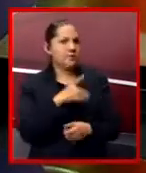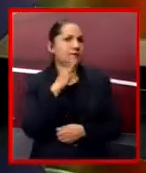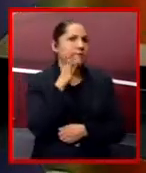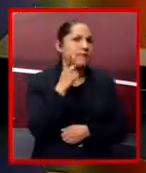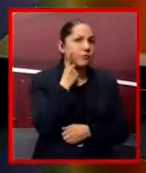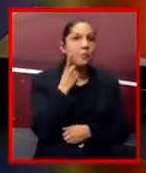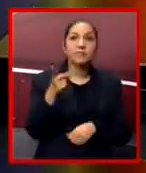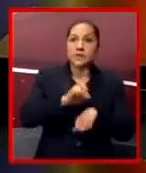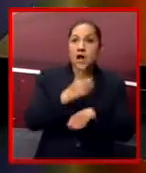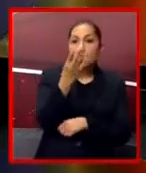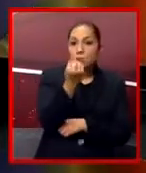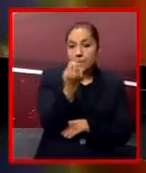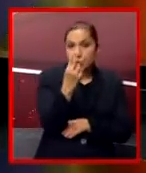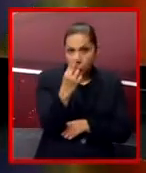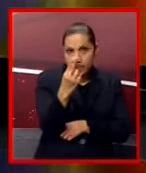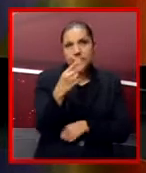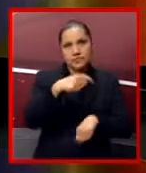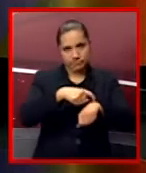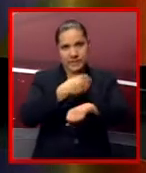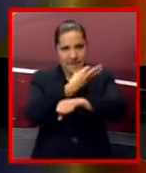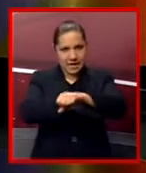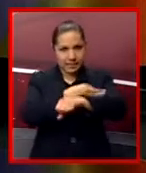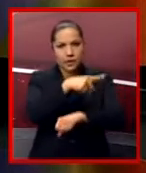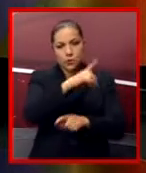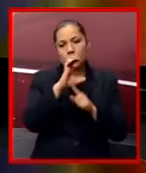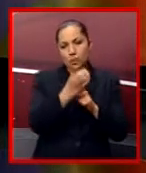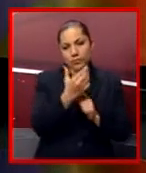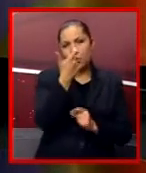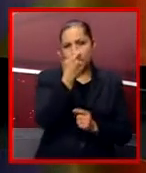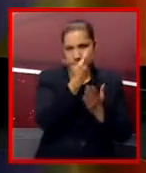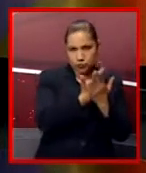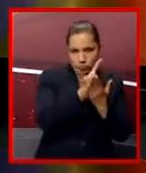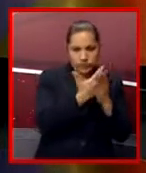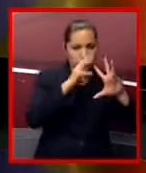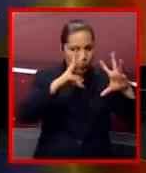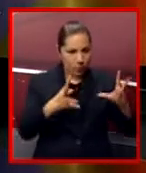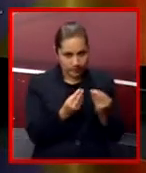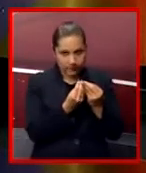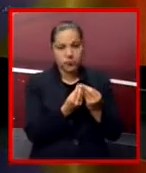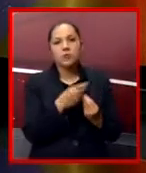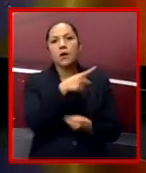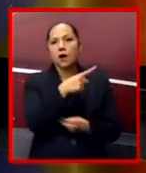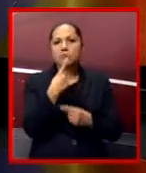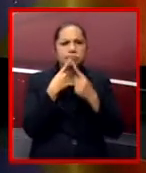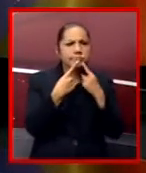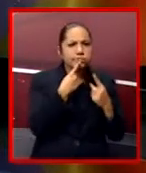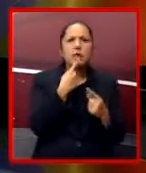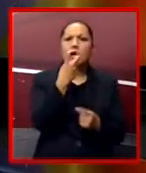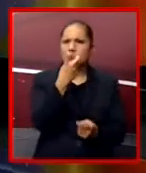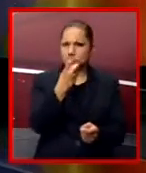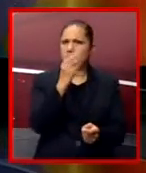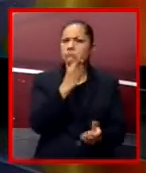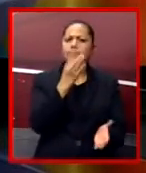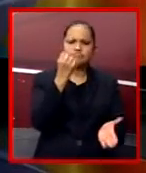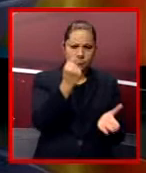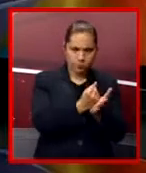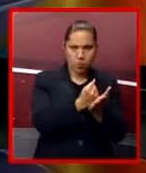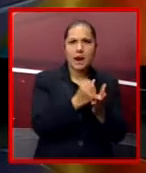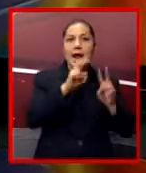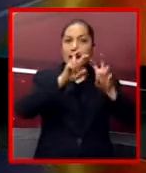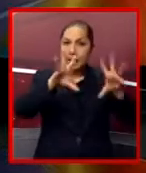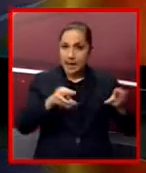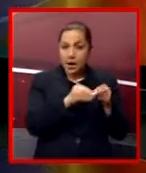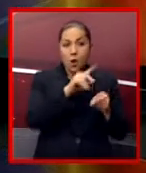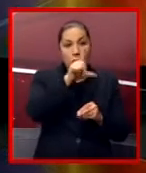14 horas con 11 minutos, la Comisión de Presupuesto y Cuenta Pública aprobó en lo general el dictamen, dejando las reservas para su discusión en el